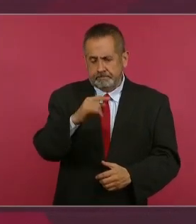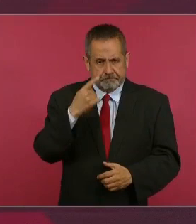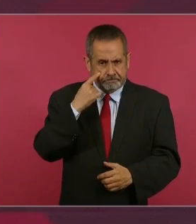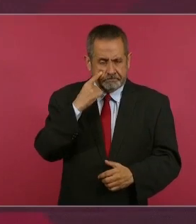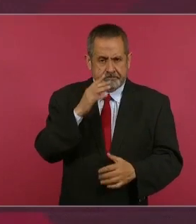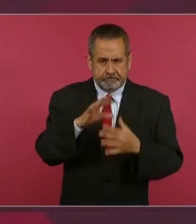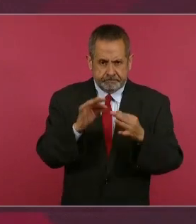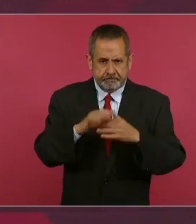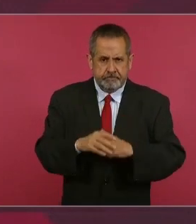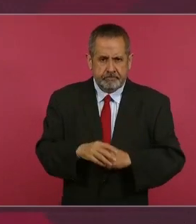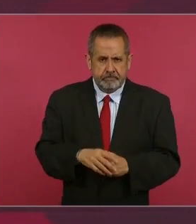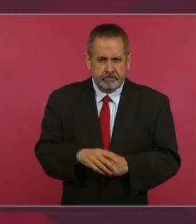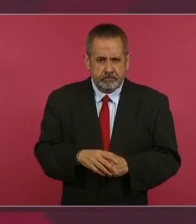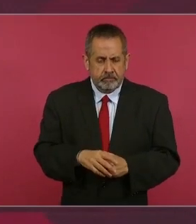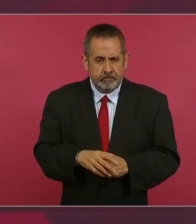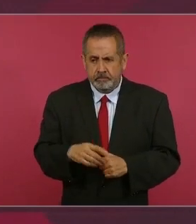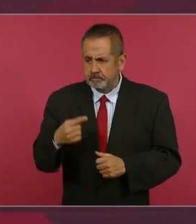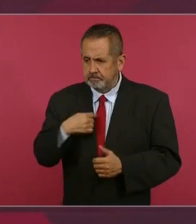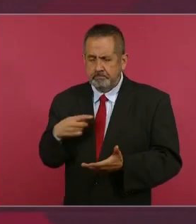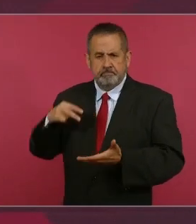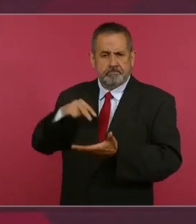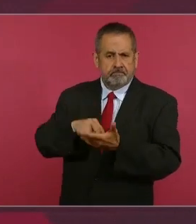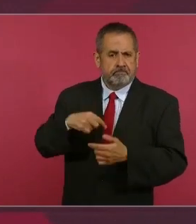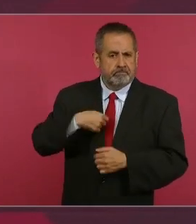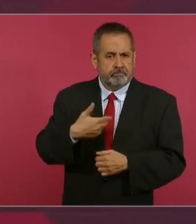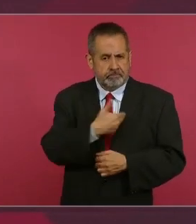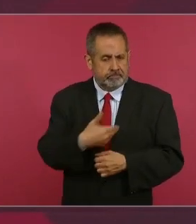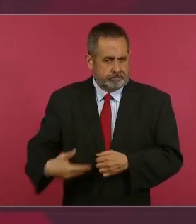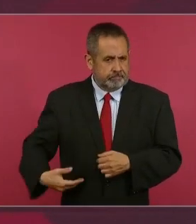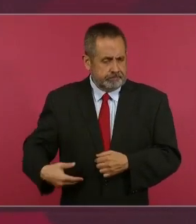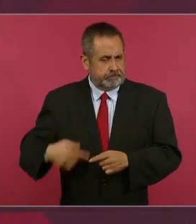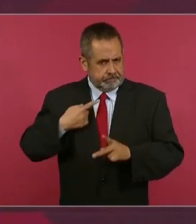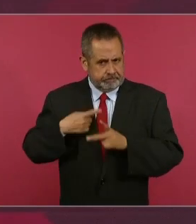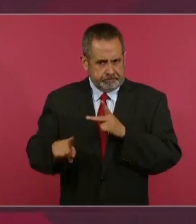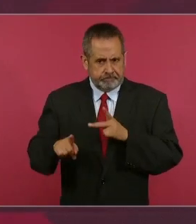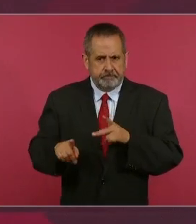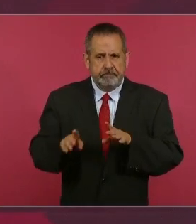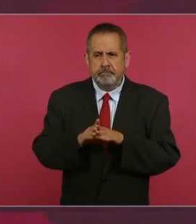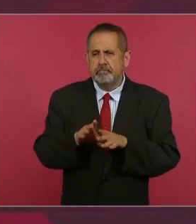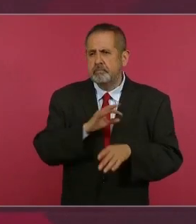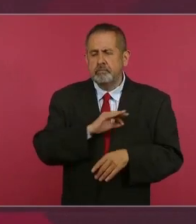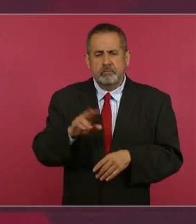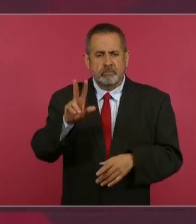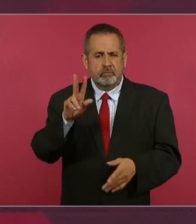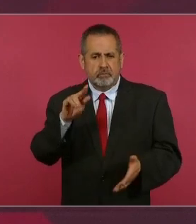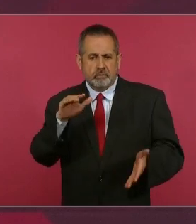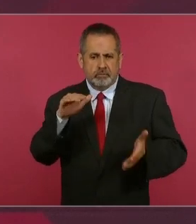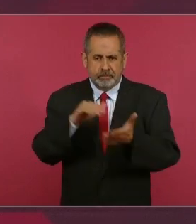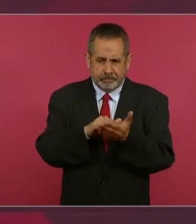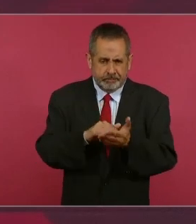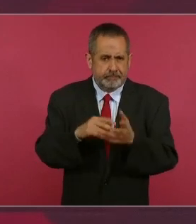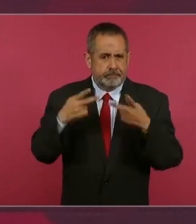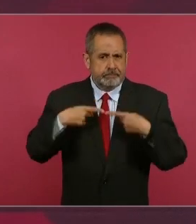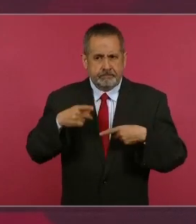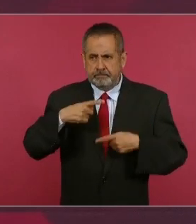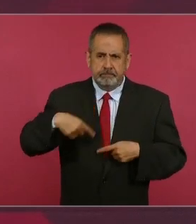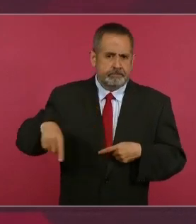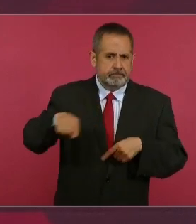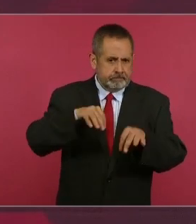cuando llegamos al gobierno, habían alrededor de 80,000 trabajadores de la